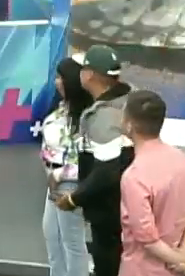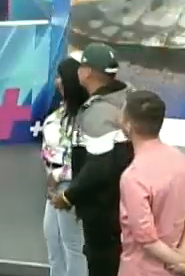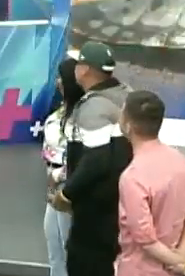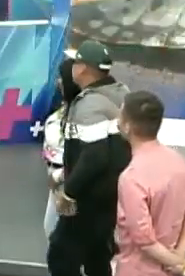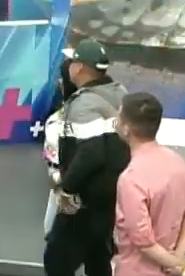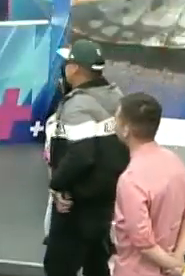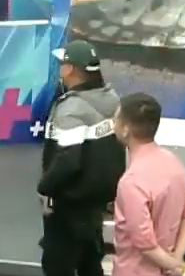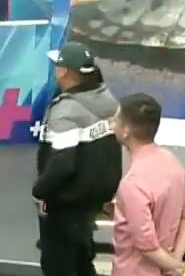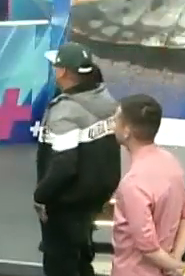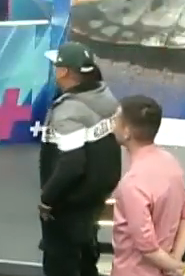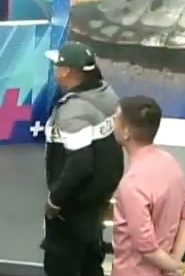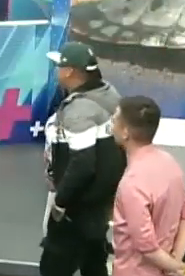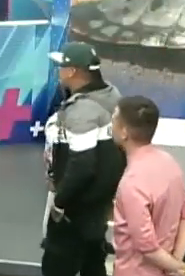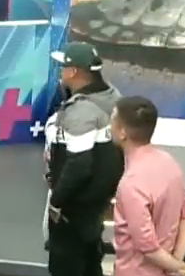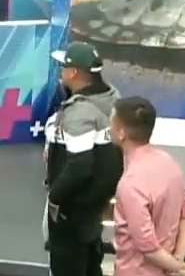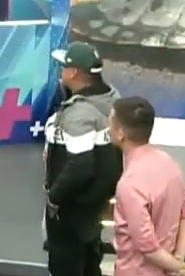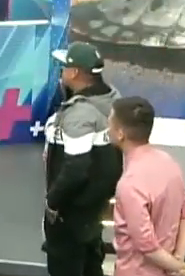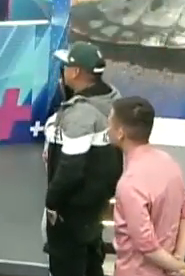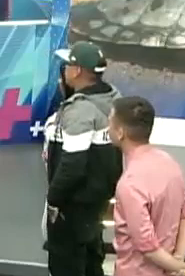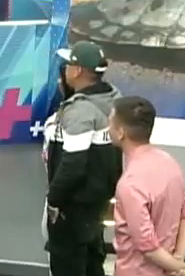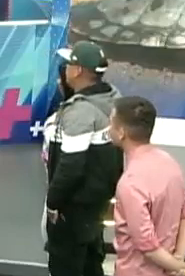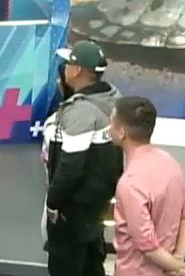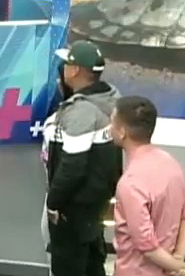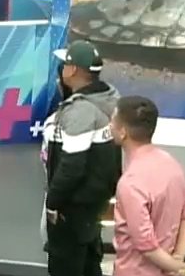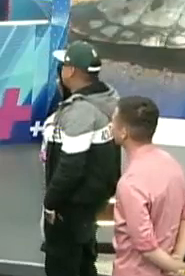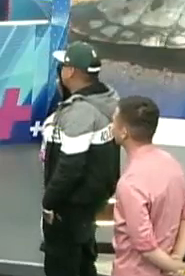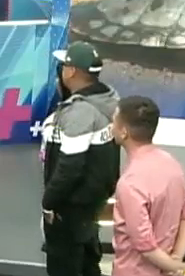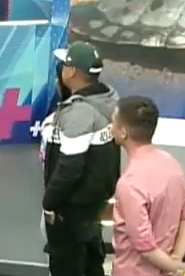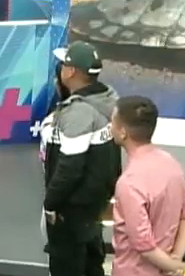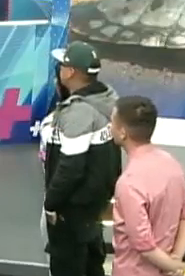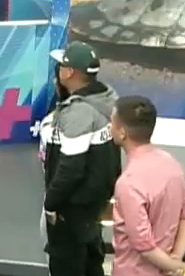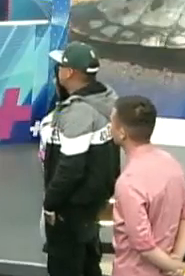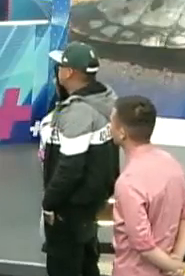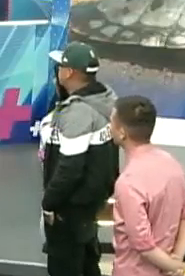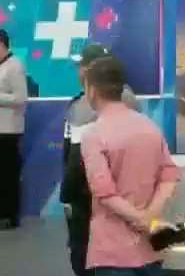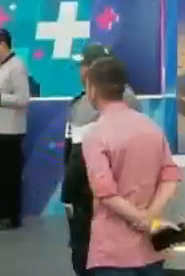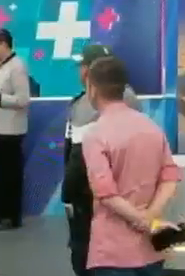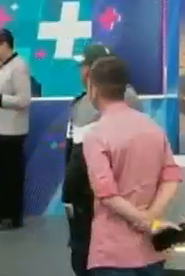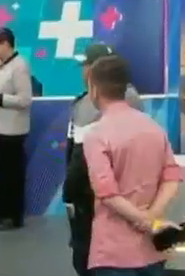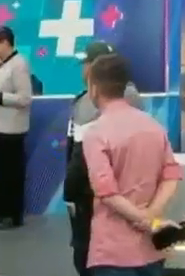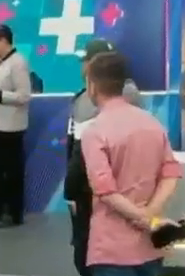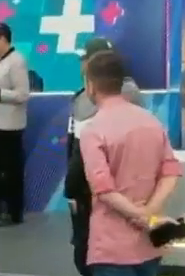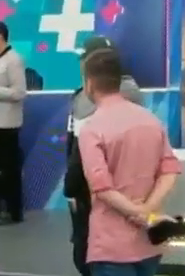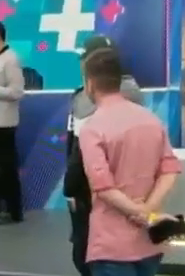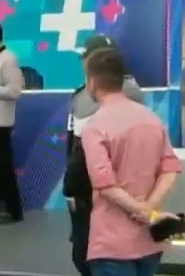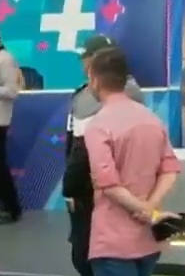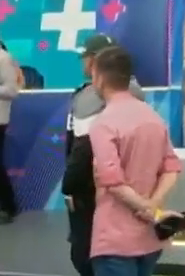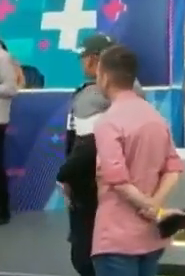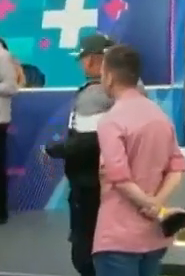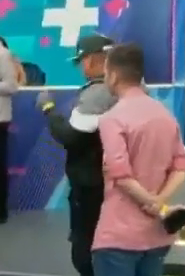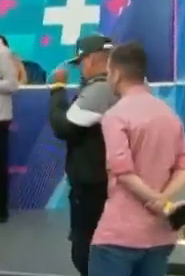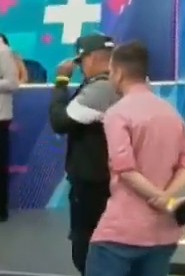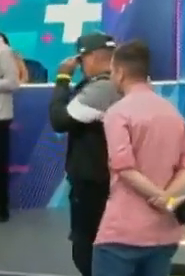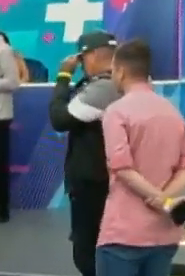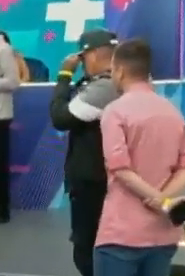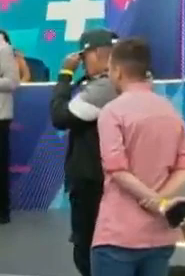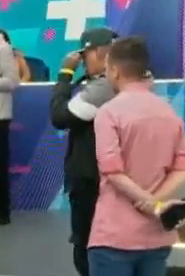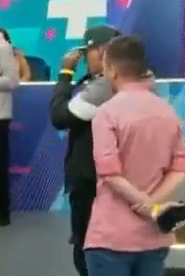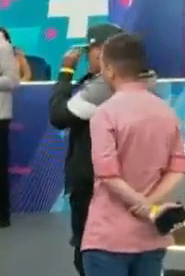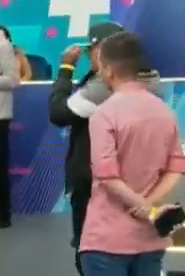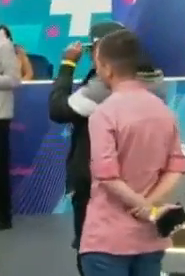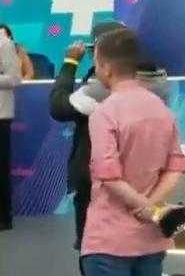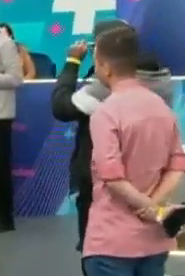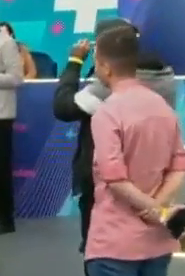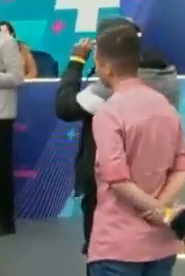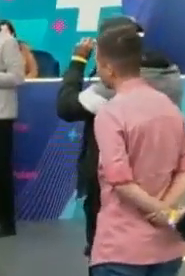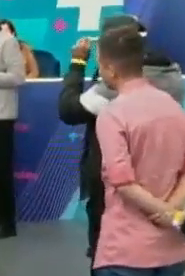la inspección luego de los ríos? Sí. Ajá. Adelante. Eso también se puede ver cuando llegan de nuevo las tortugas